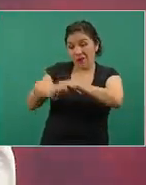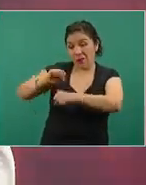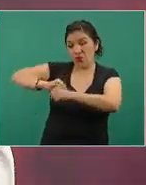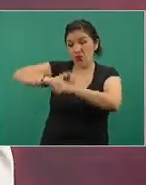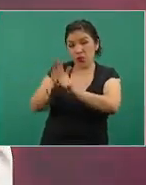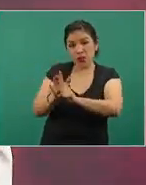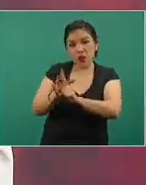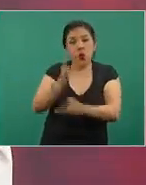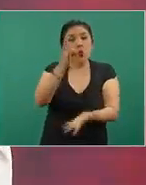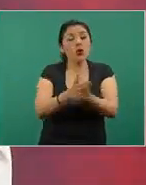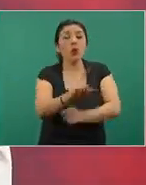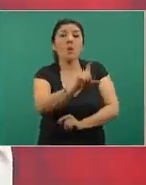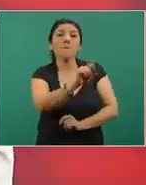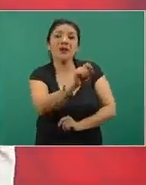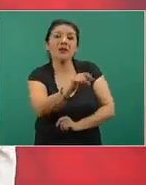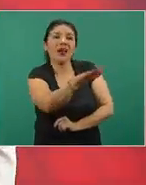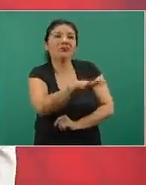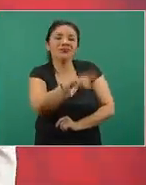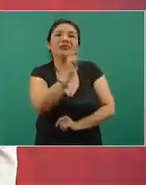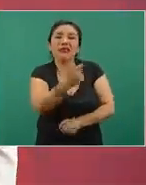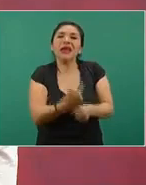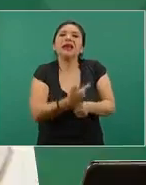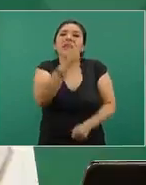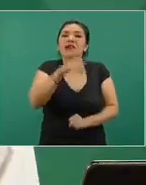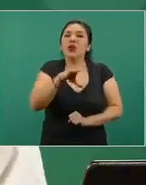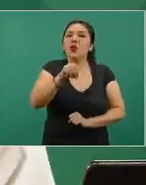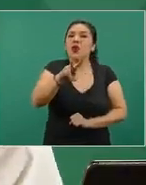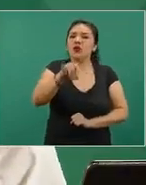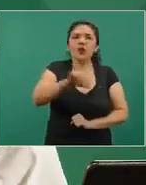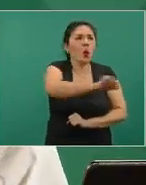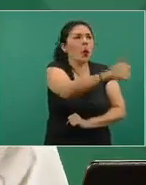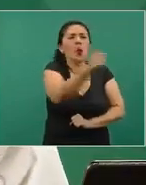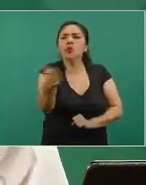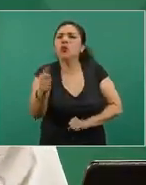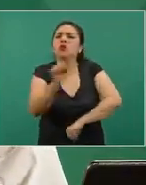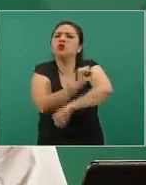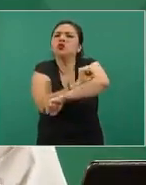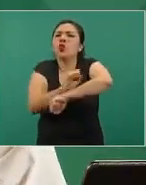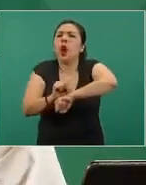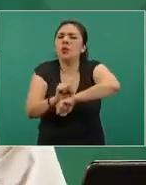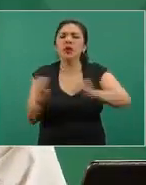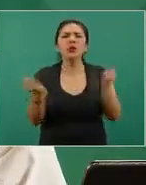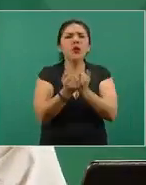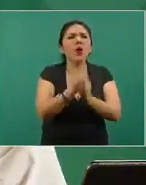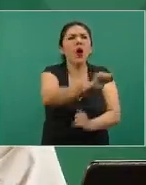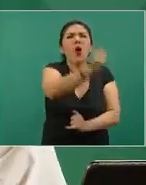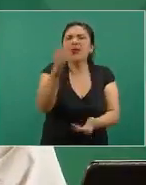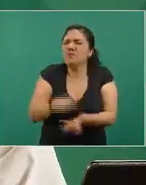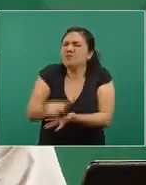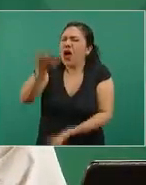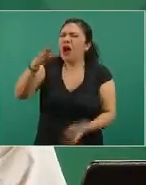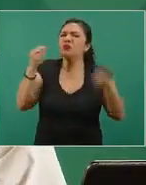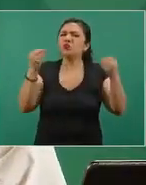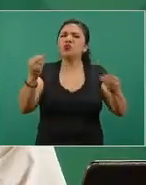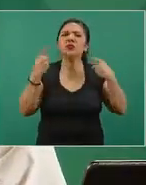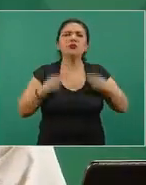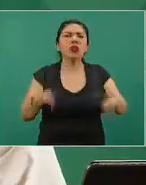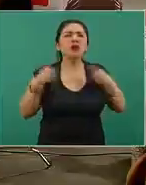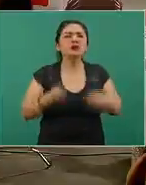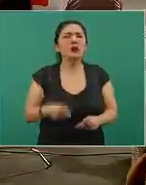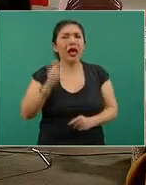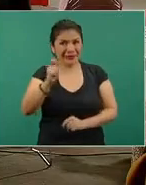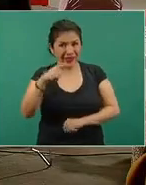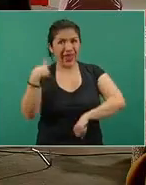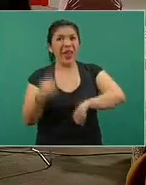grave. El resto no. Y también el enorme conjunto de personas asintomáticas, la mayoría de